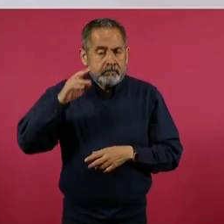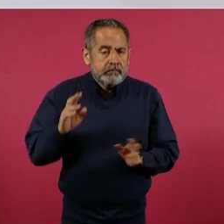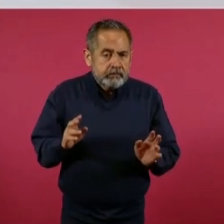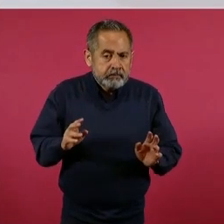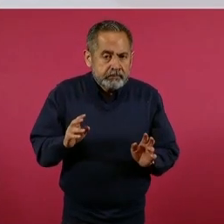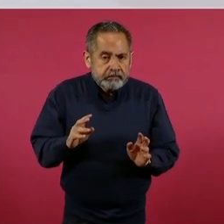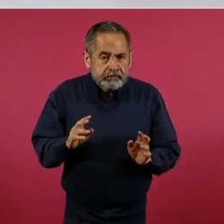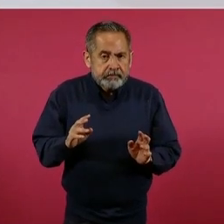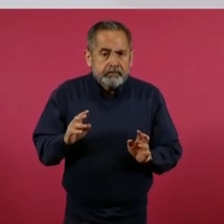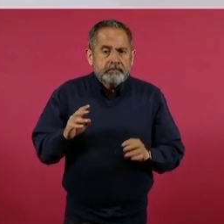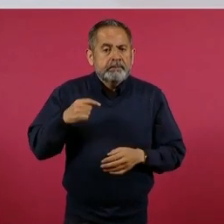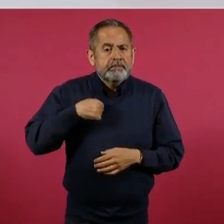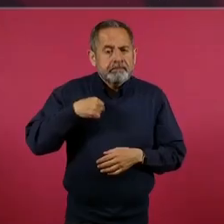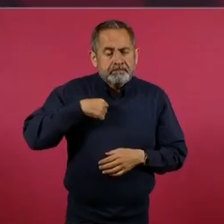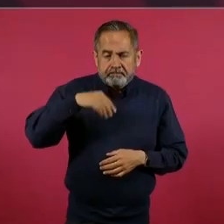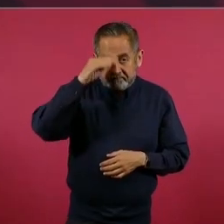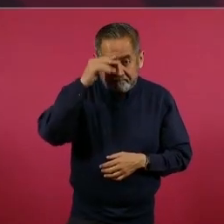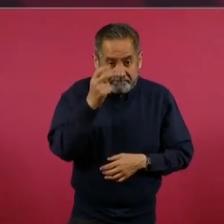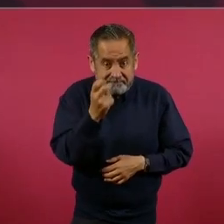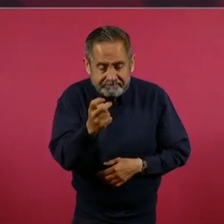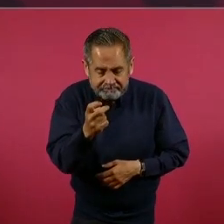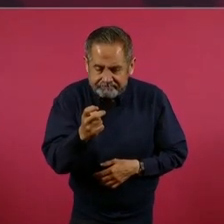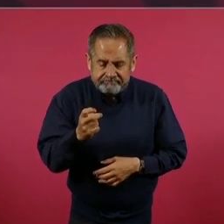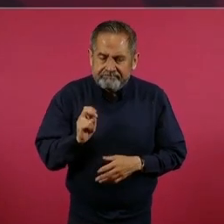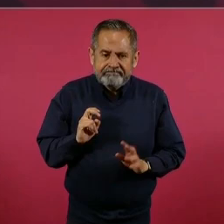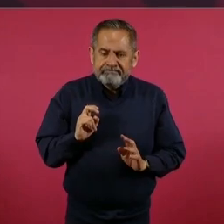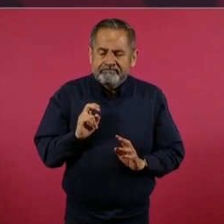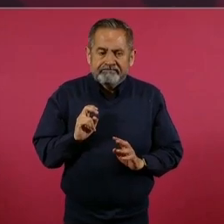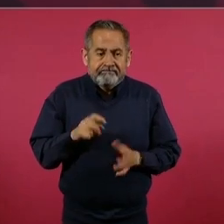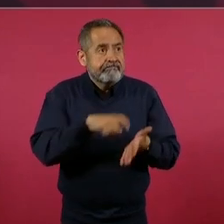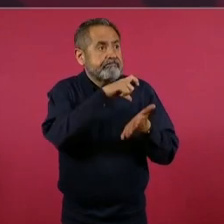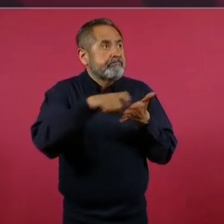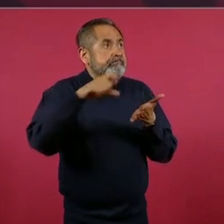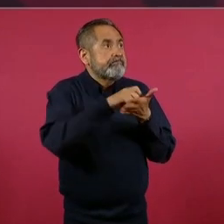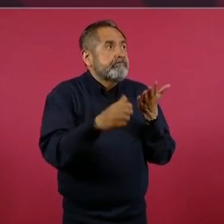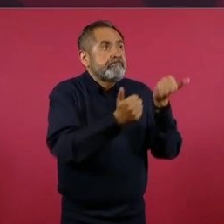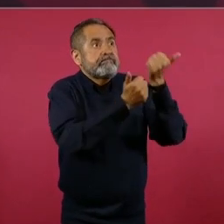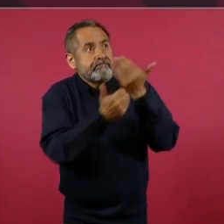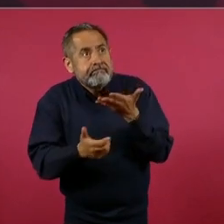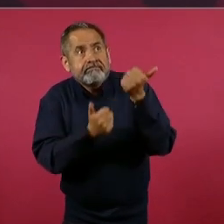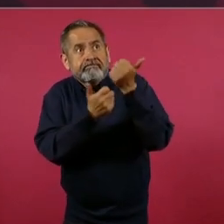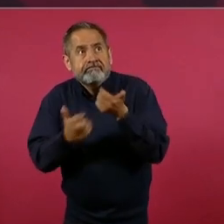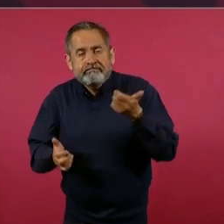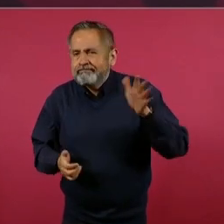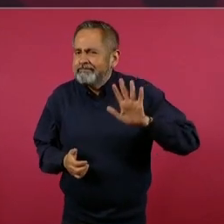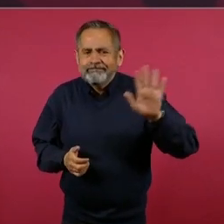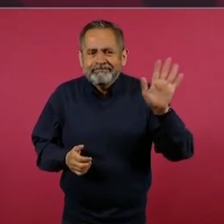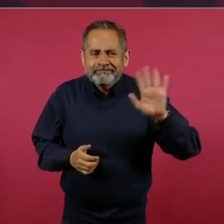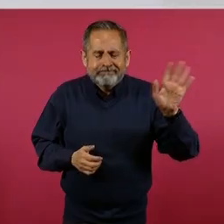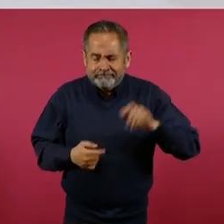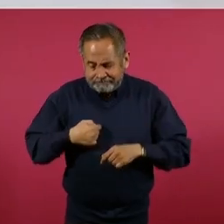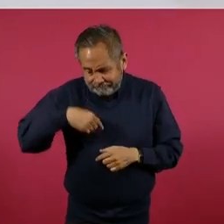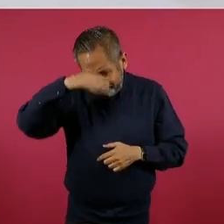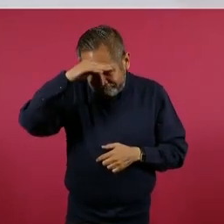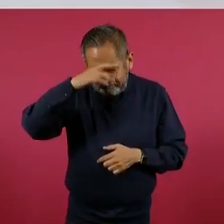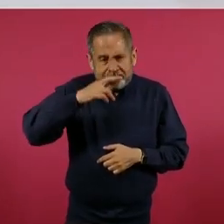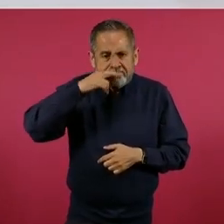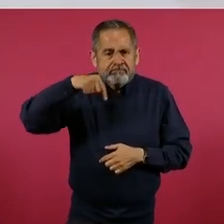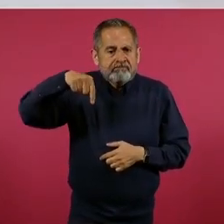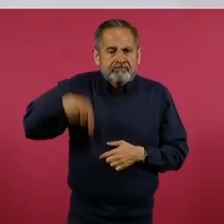consideramos que esa sea la opción, la alternativa. Nosotros pensamos que